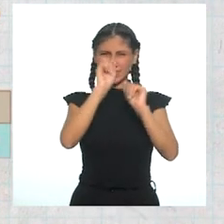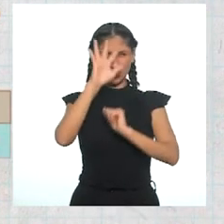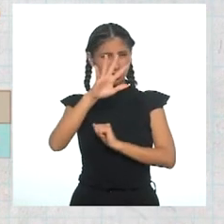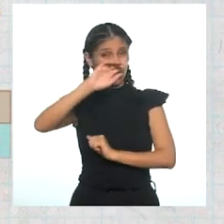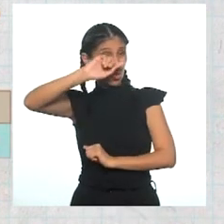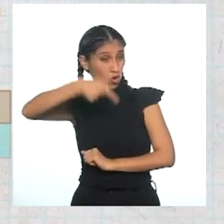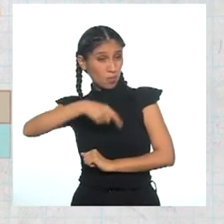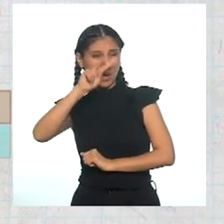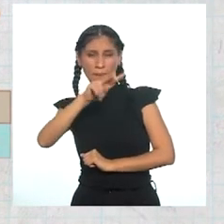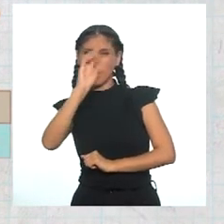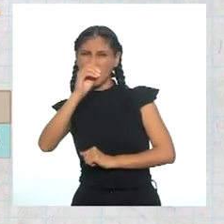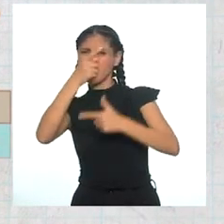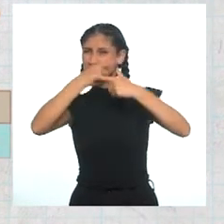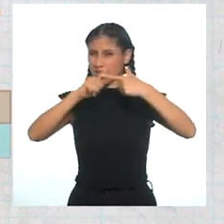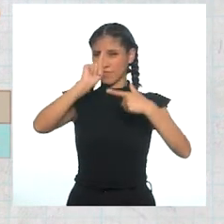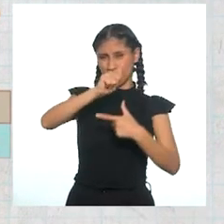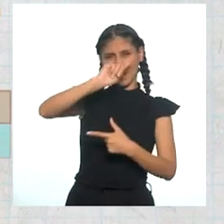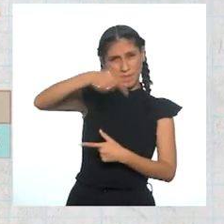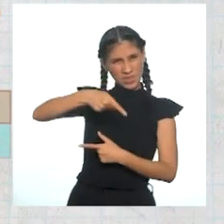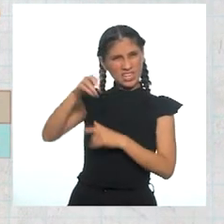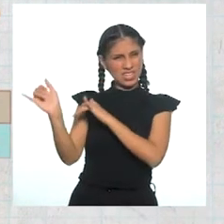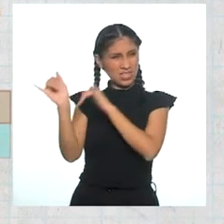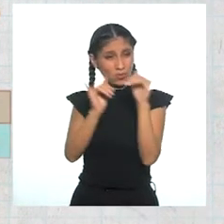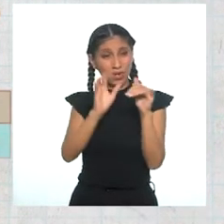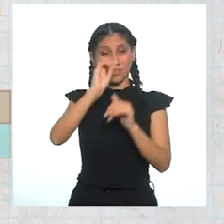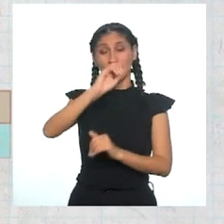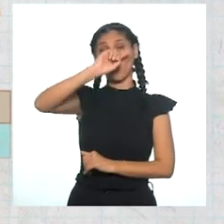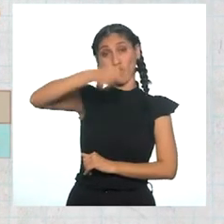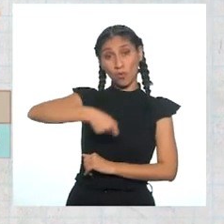565,20 entre 1000, lo que resulta